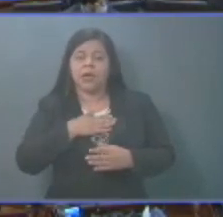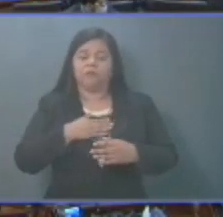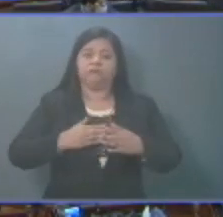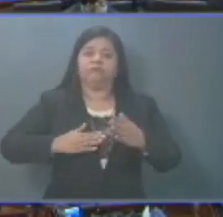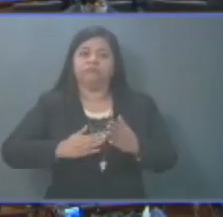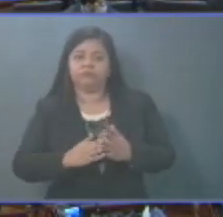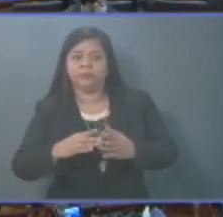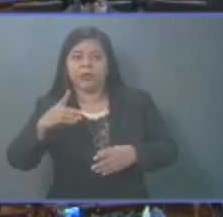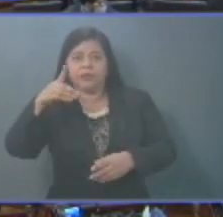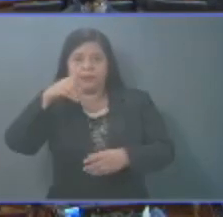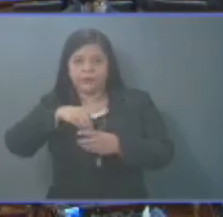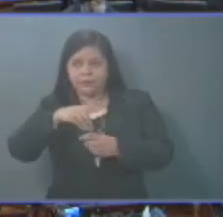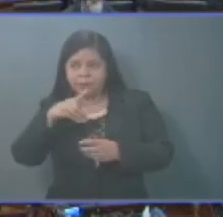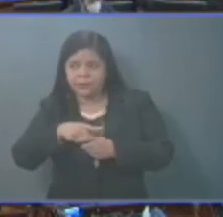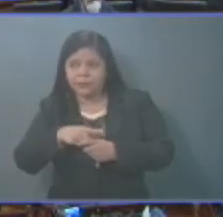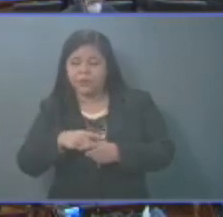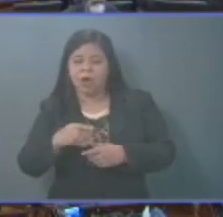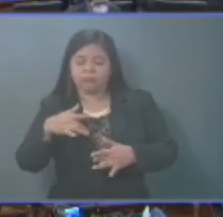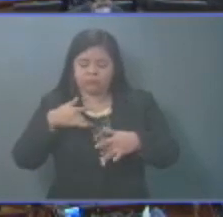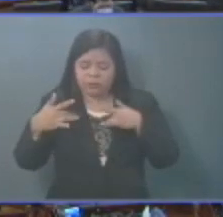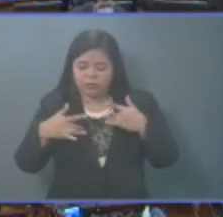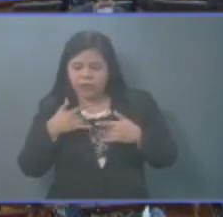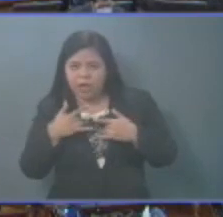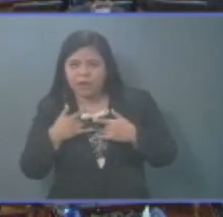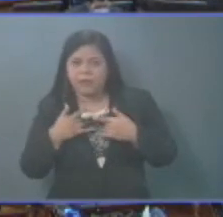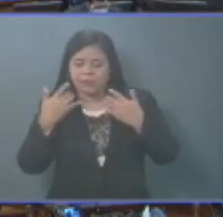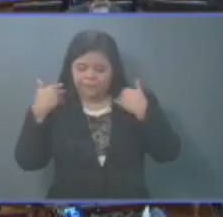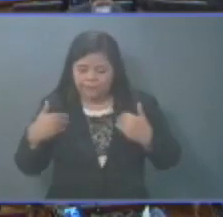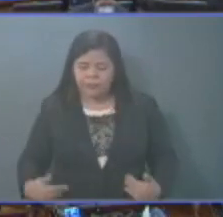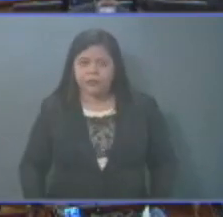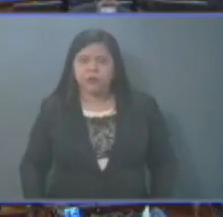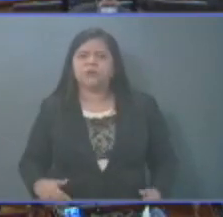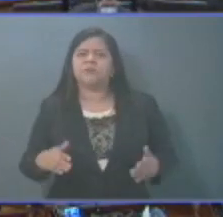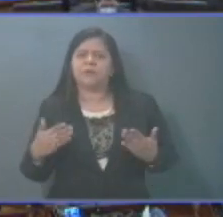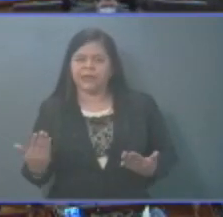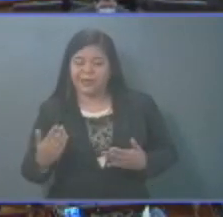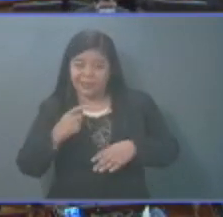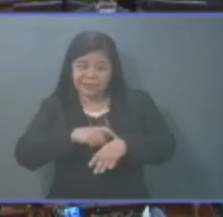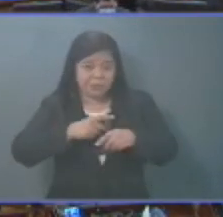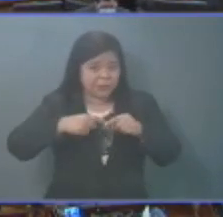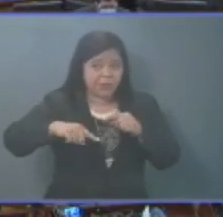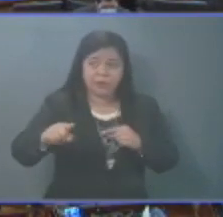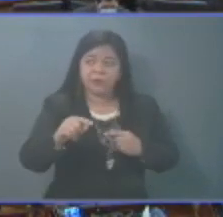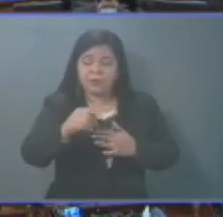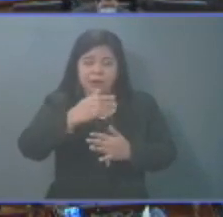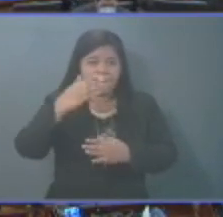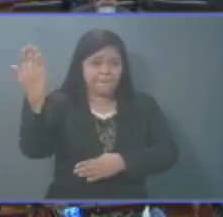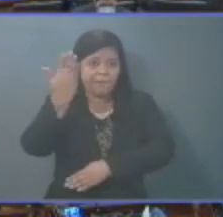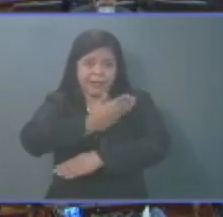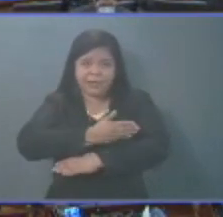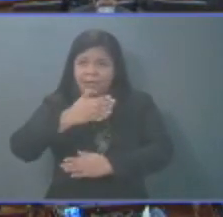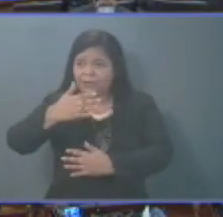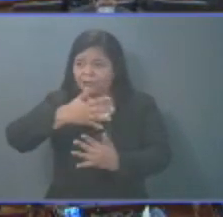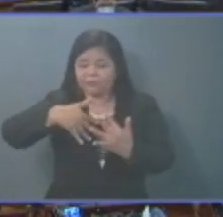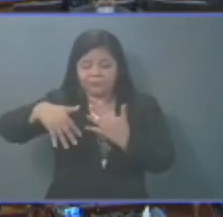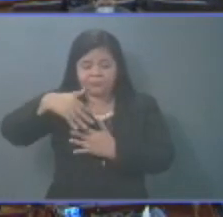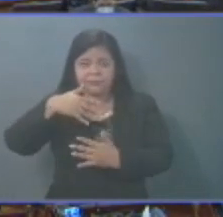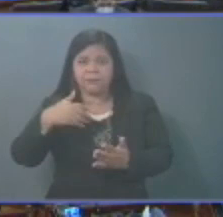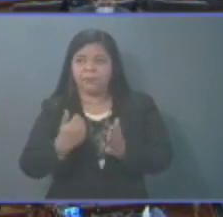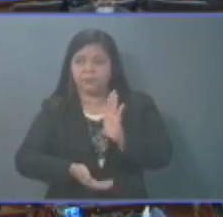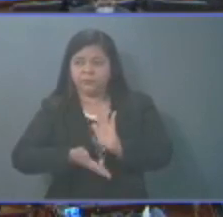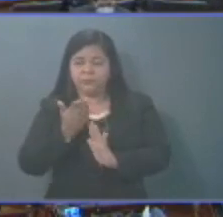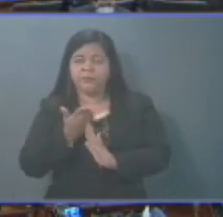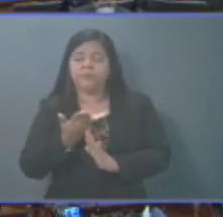psicosociales, intelectuales o sensoriales a largo plazo que, al interactuar con diversas barreras, puedan ver impedida